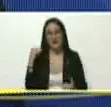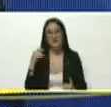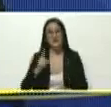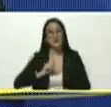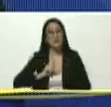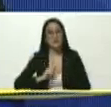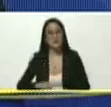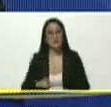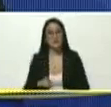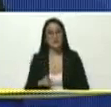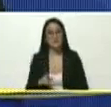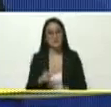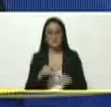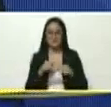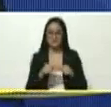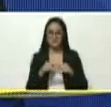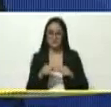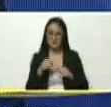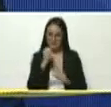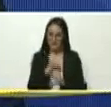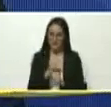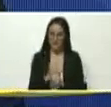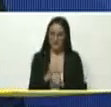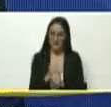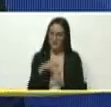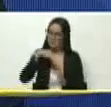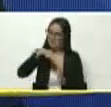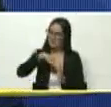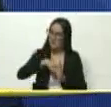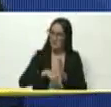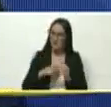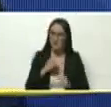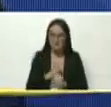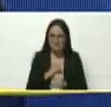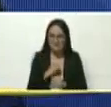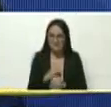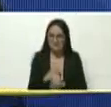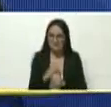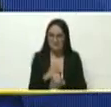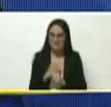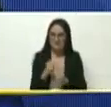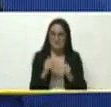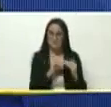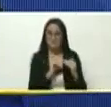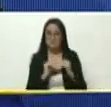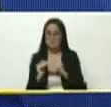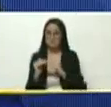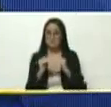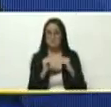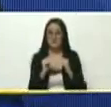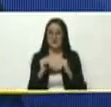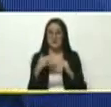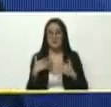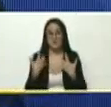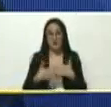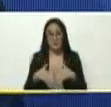debemos seguir trabajando profundamente en los equilibrios de nuestras